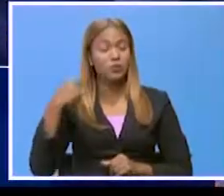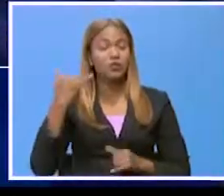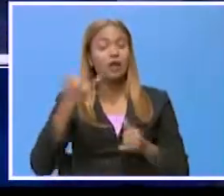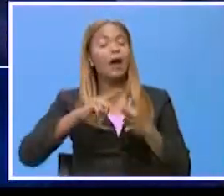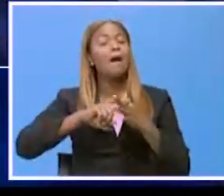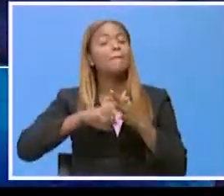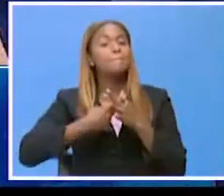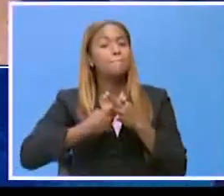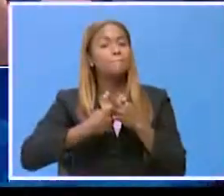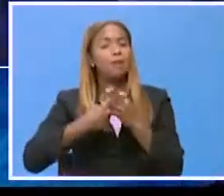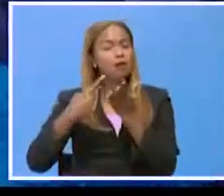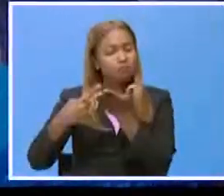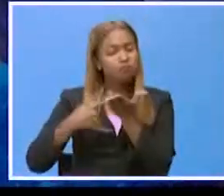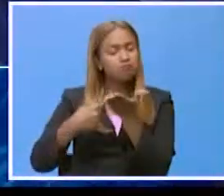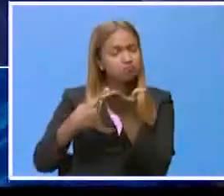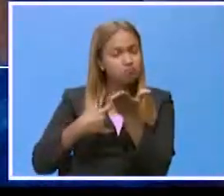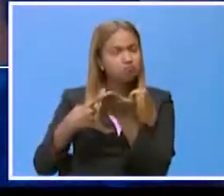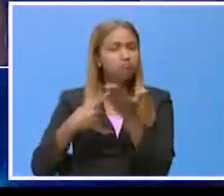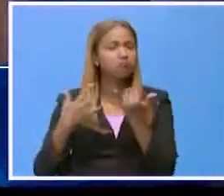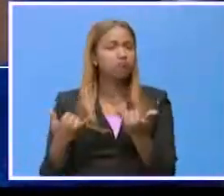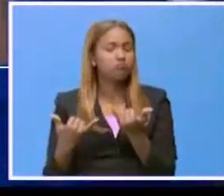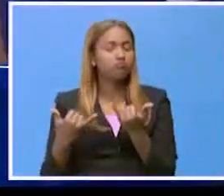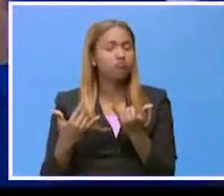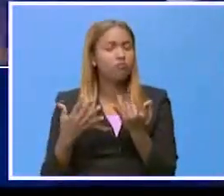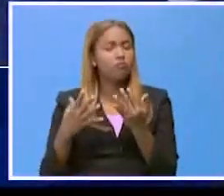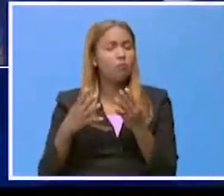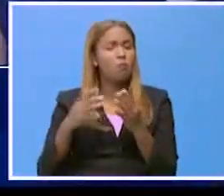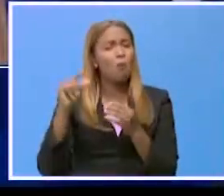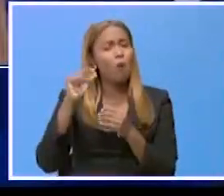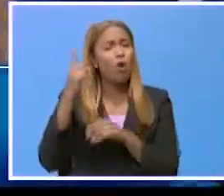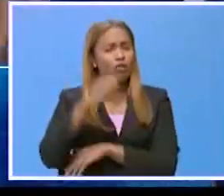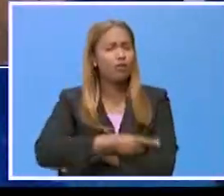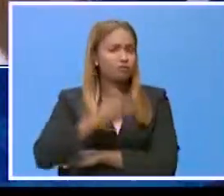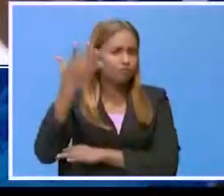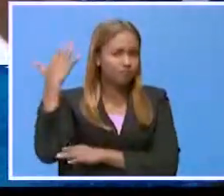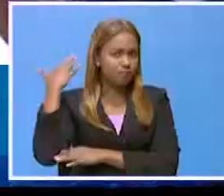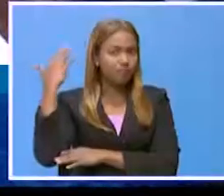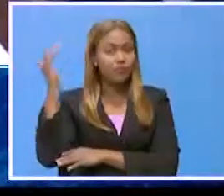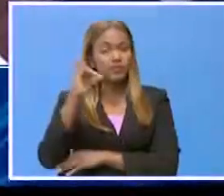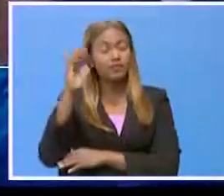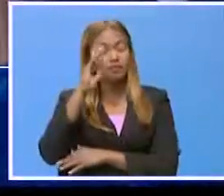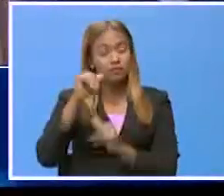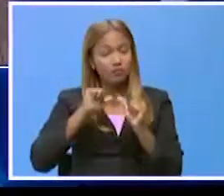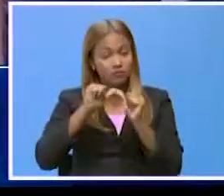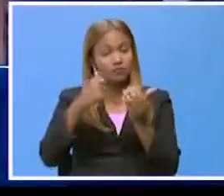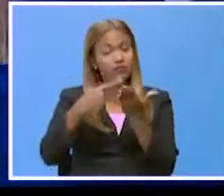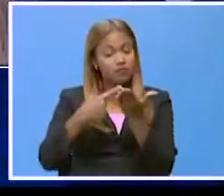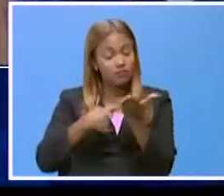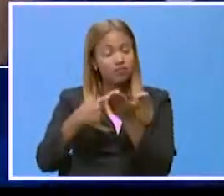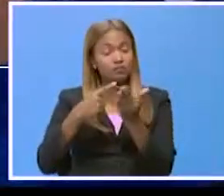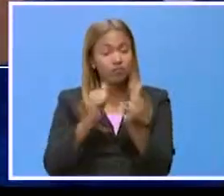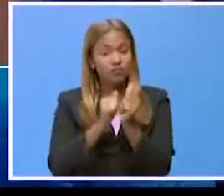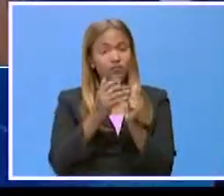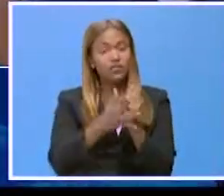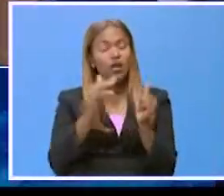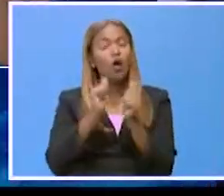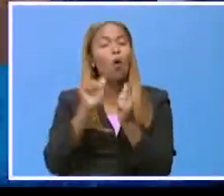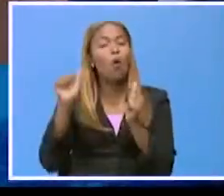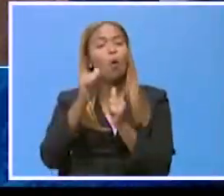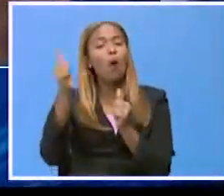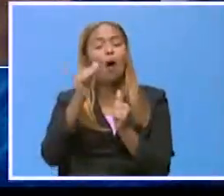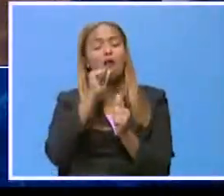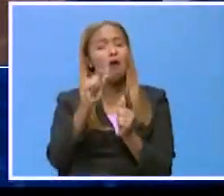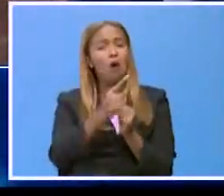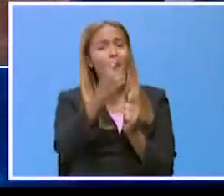a socializar hace muy pocos días y se seguirá socializando con otros no